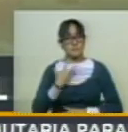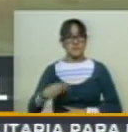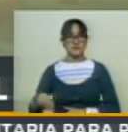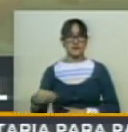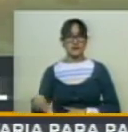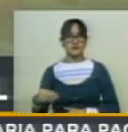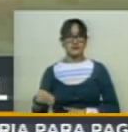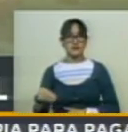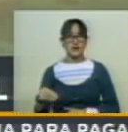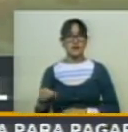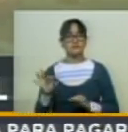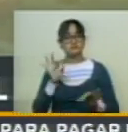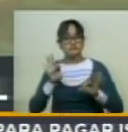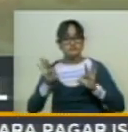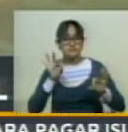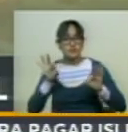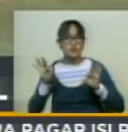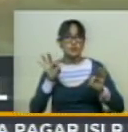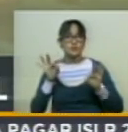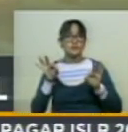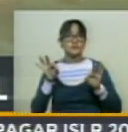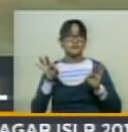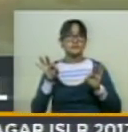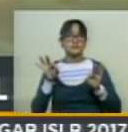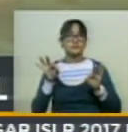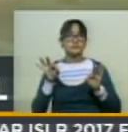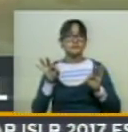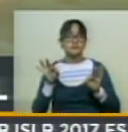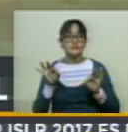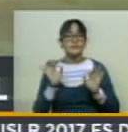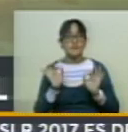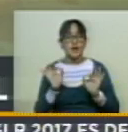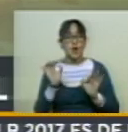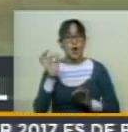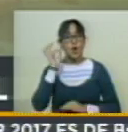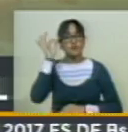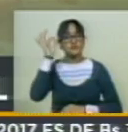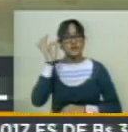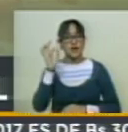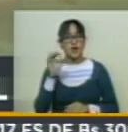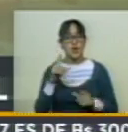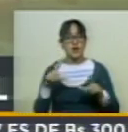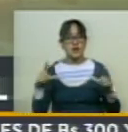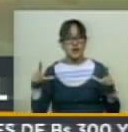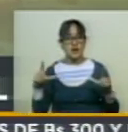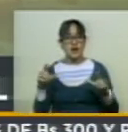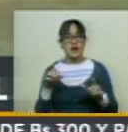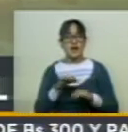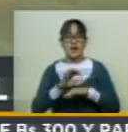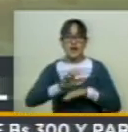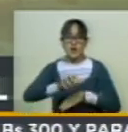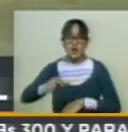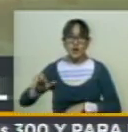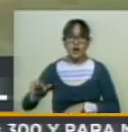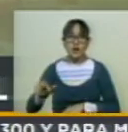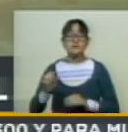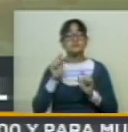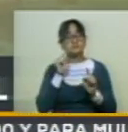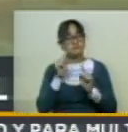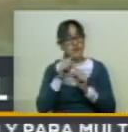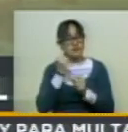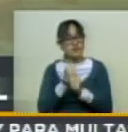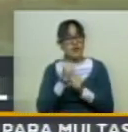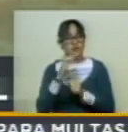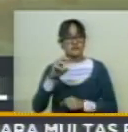presidencial y la escogencia la escogencia para los consejos legislativos regionales. Para eso es que está trabajando el